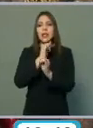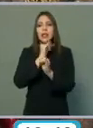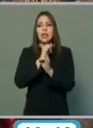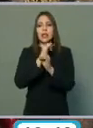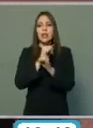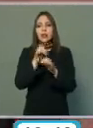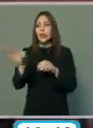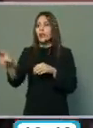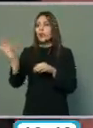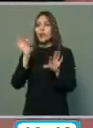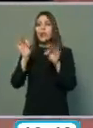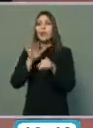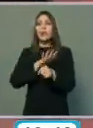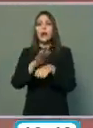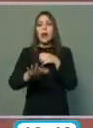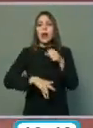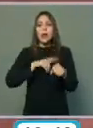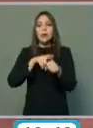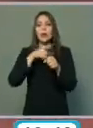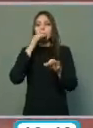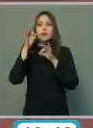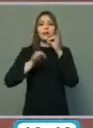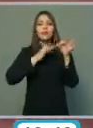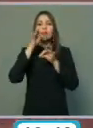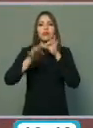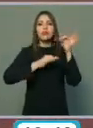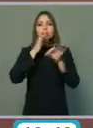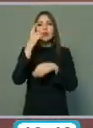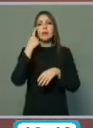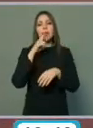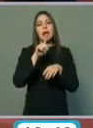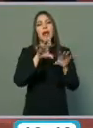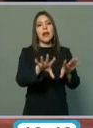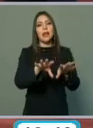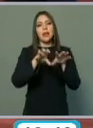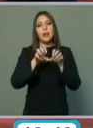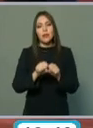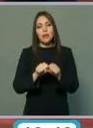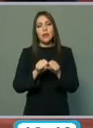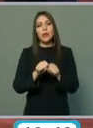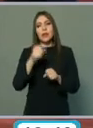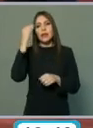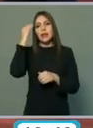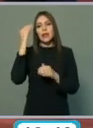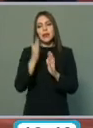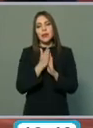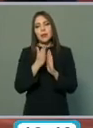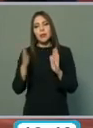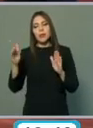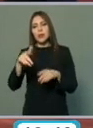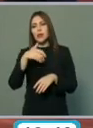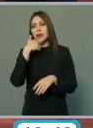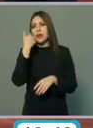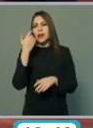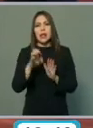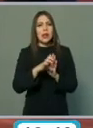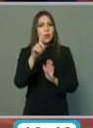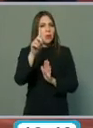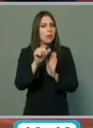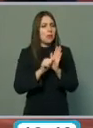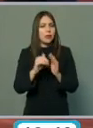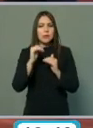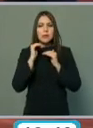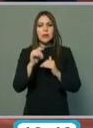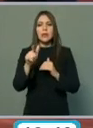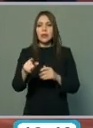sociales para promoverlo así cañón, Eso está para muy que, padre. para que salga en adopción en un tiempo que tú te dices, tú en un mes